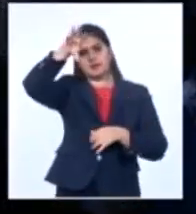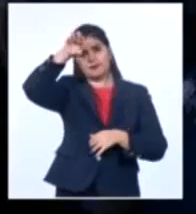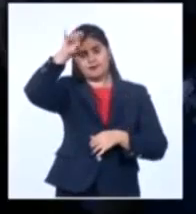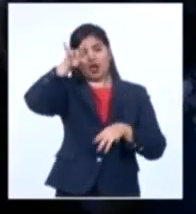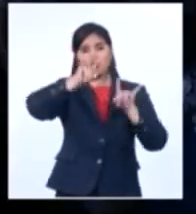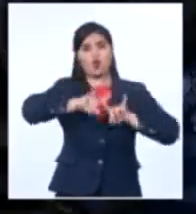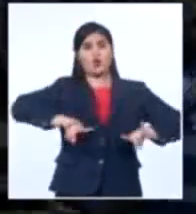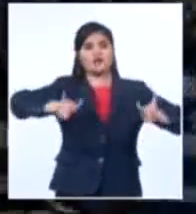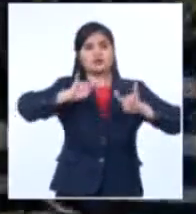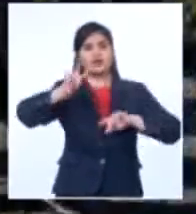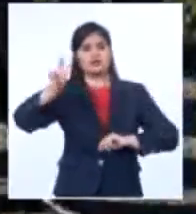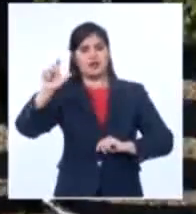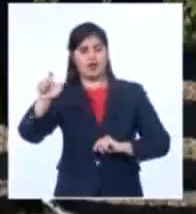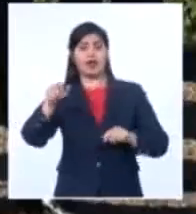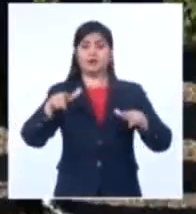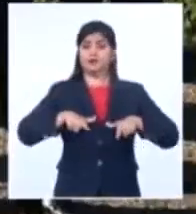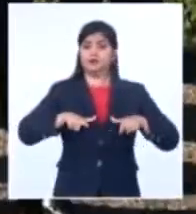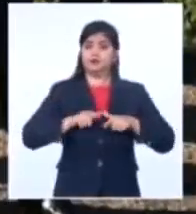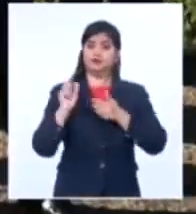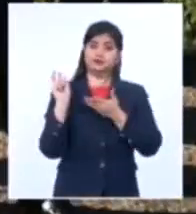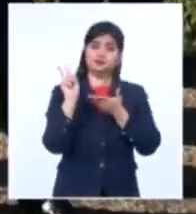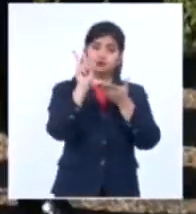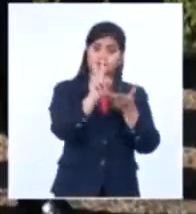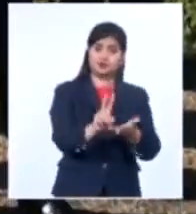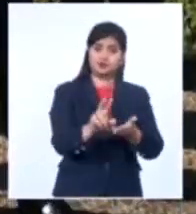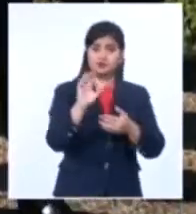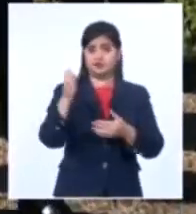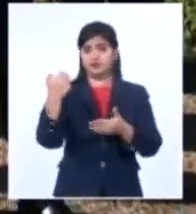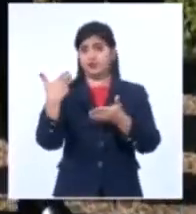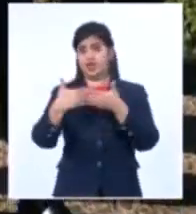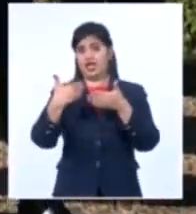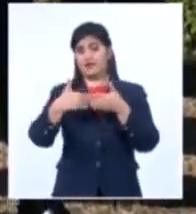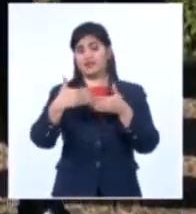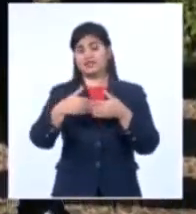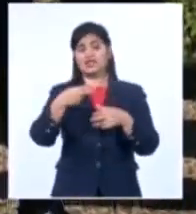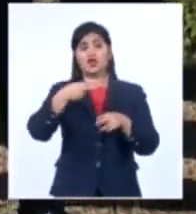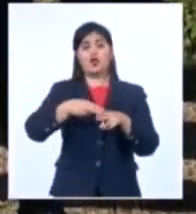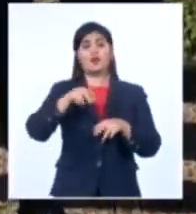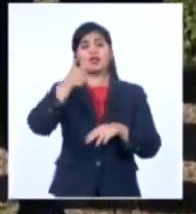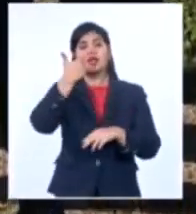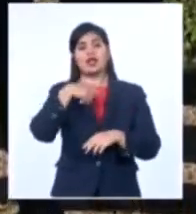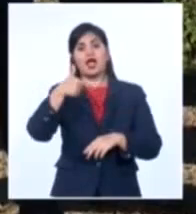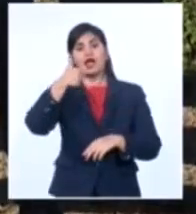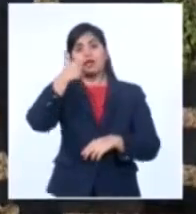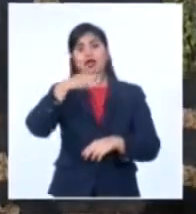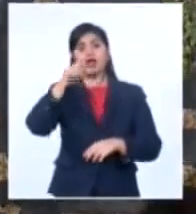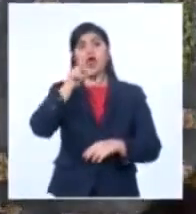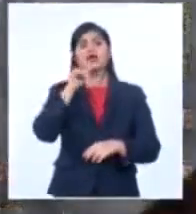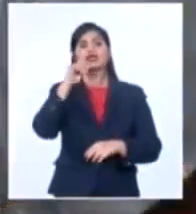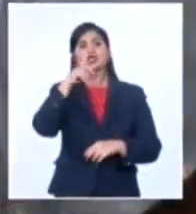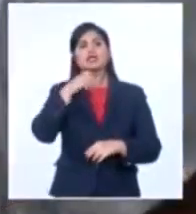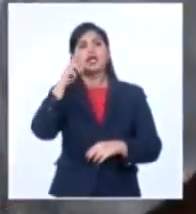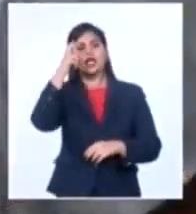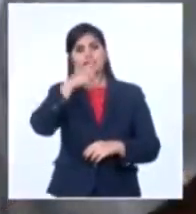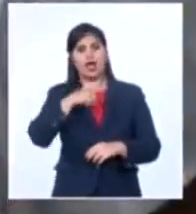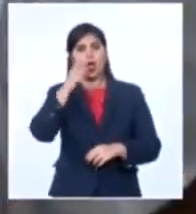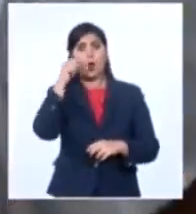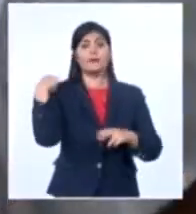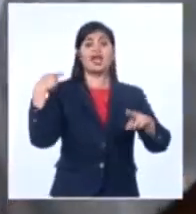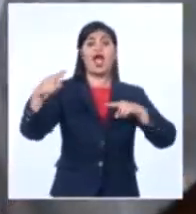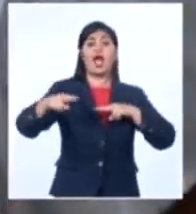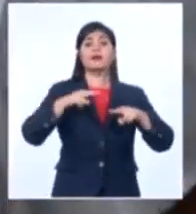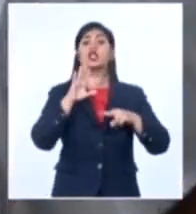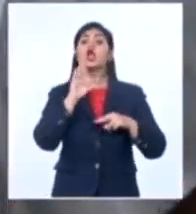Villas. Los candidatos llegaron asimismo a la miniindustria La Jardinera. Su administrador, Humberto Leiva, aseguró que se